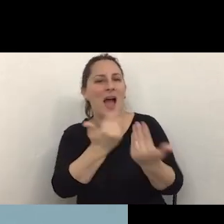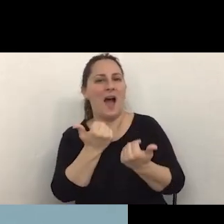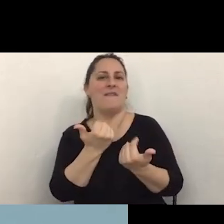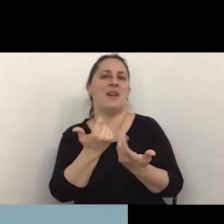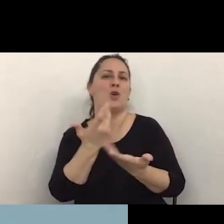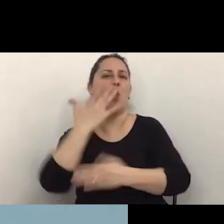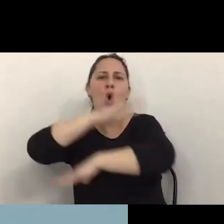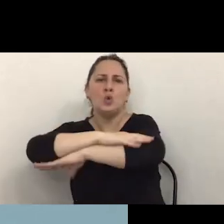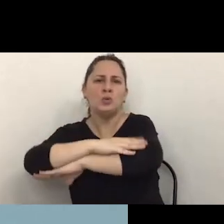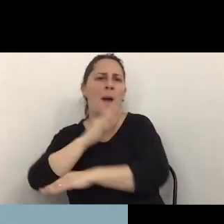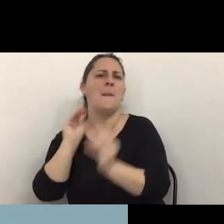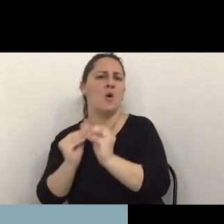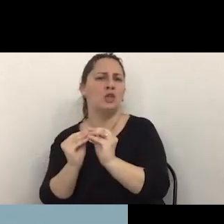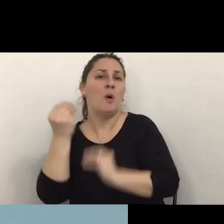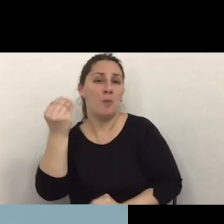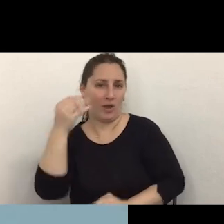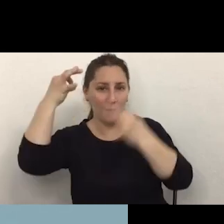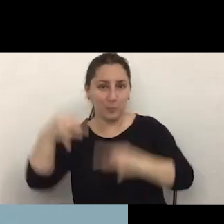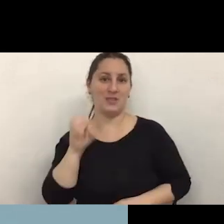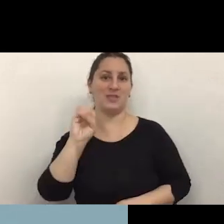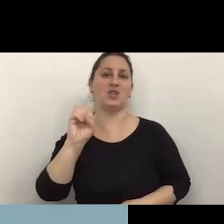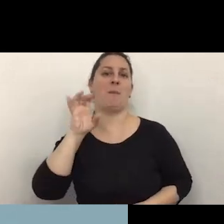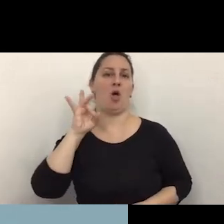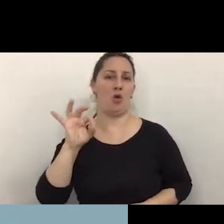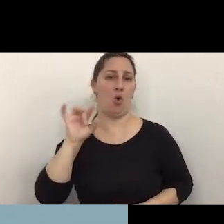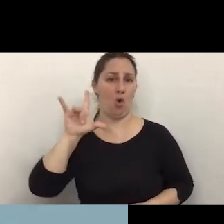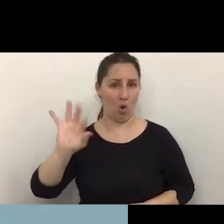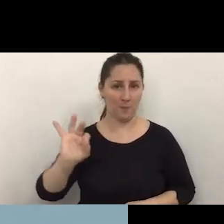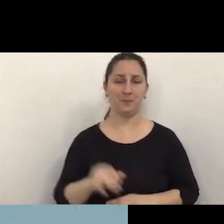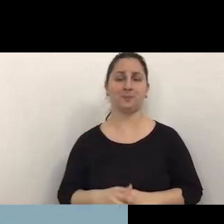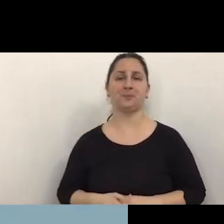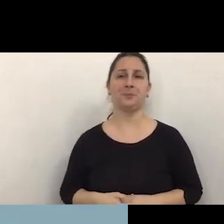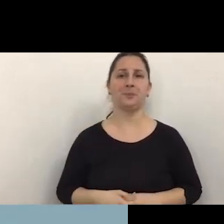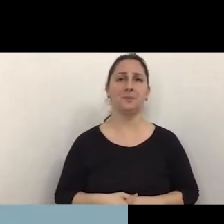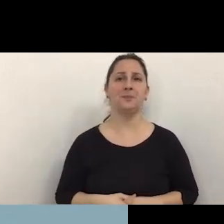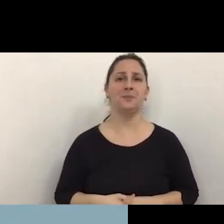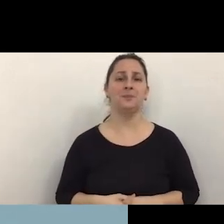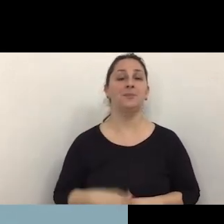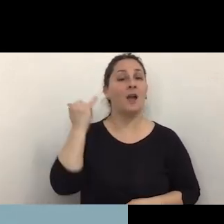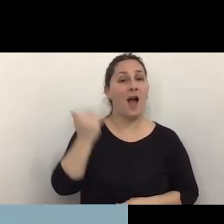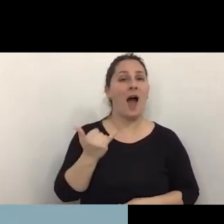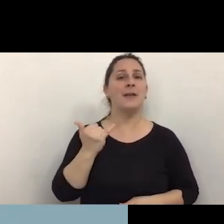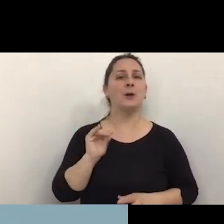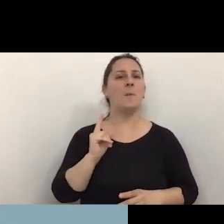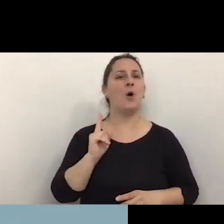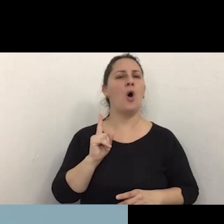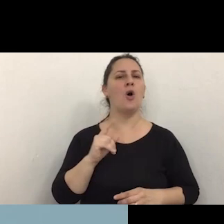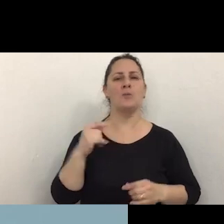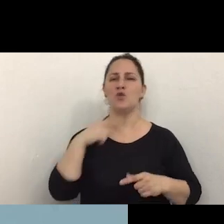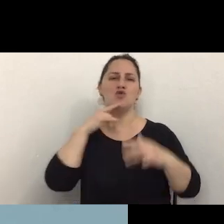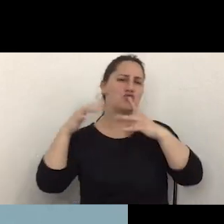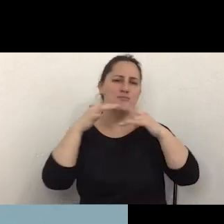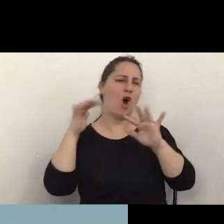conducta, es decir, el dolo, ¿sí? Con lo cual, si ya hay como una primera desmitificación,